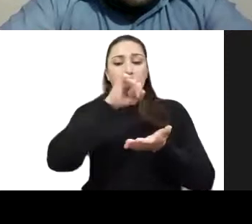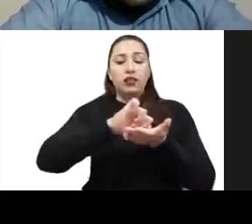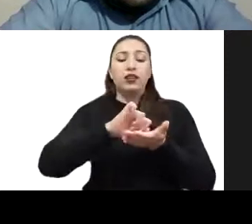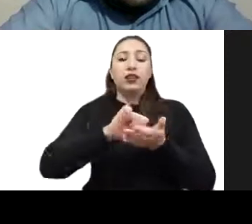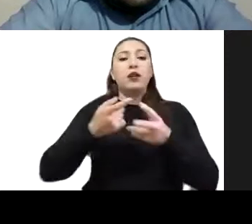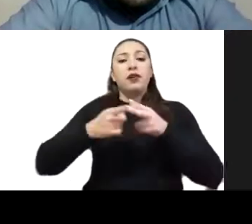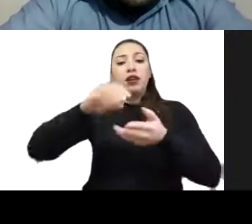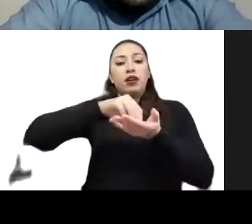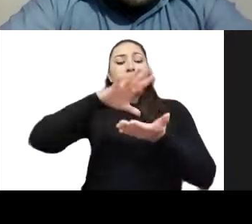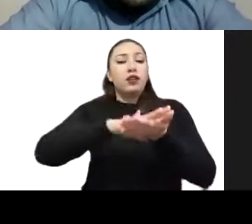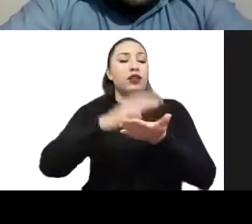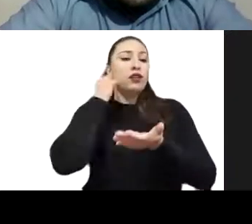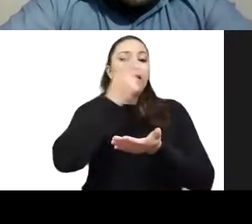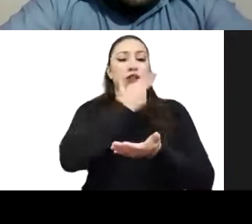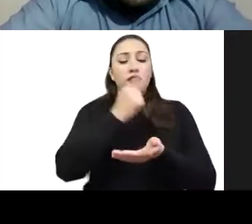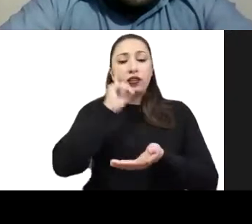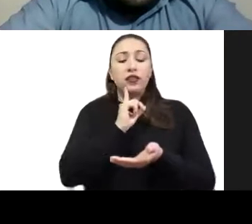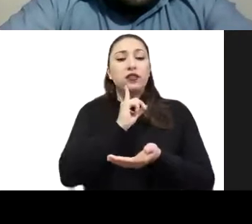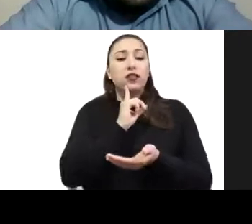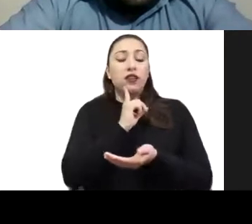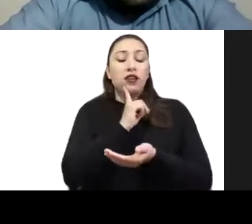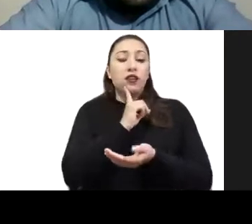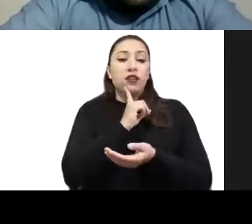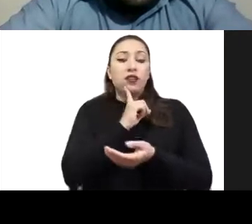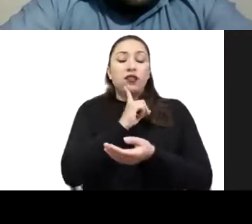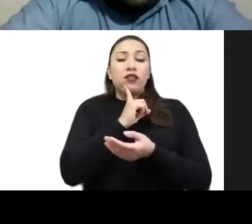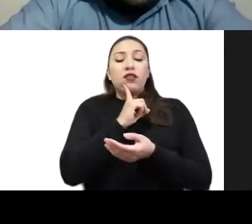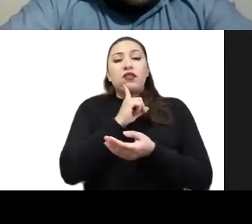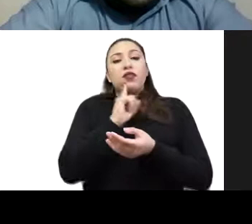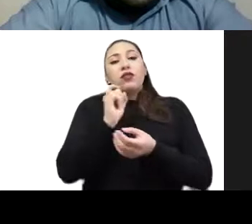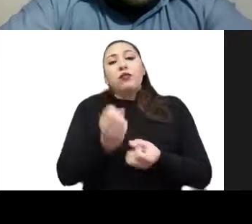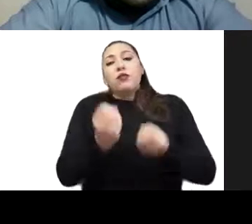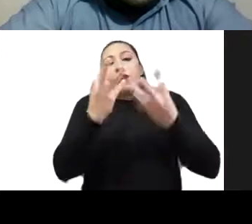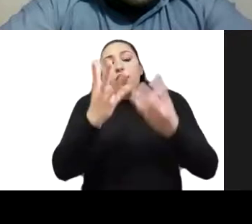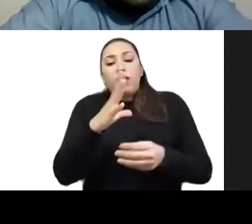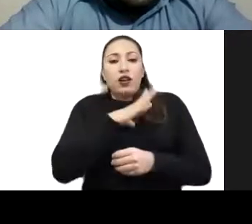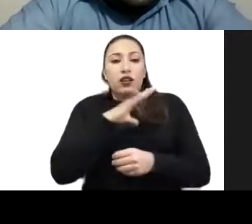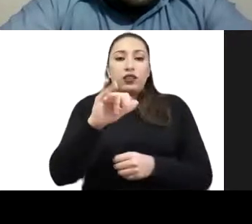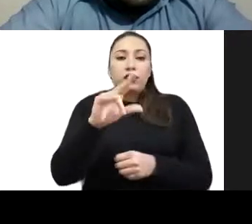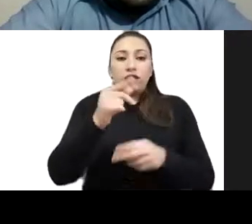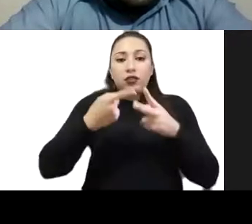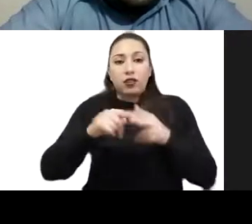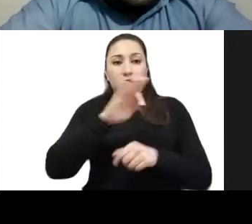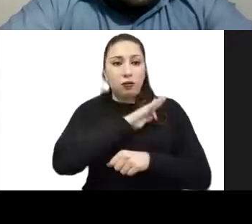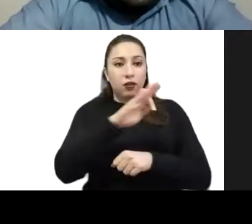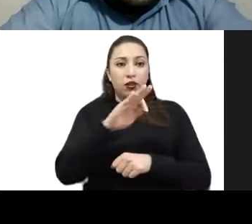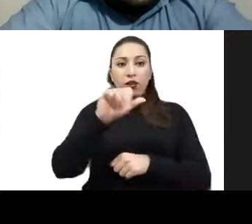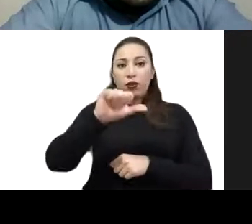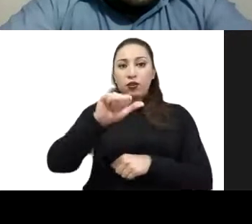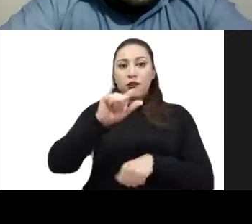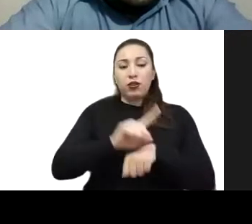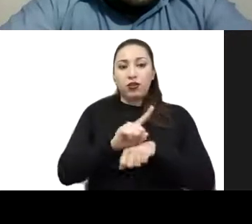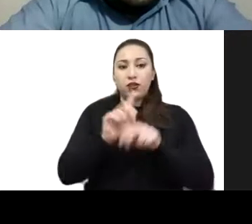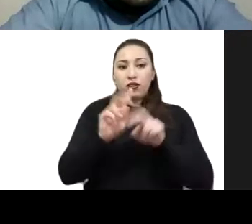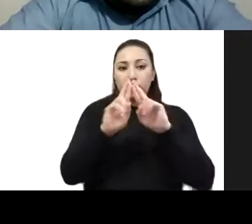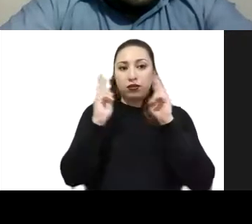a dar cuenta de las y los diputados que se encuentran presentes en esta reunión virtual y verificar si existe el quórum legal